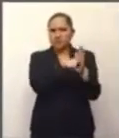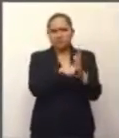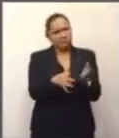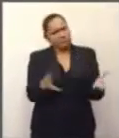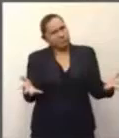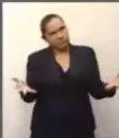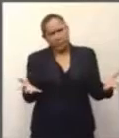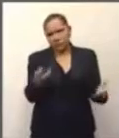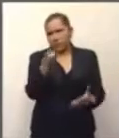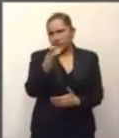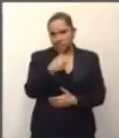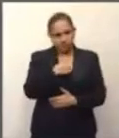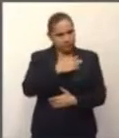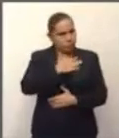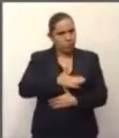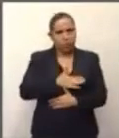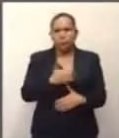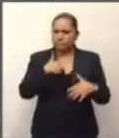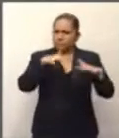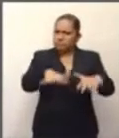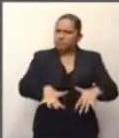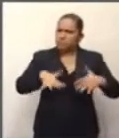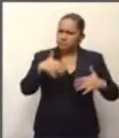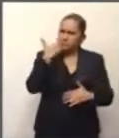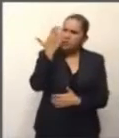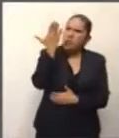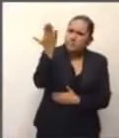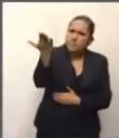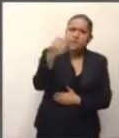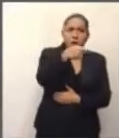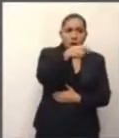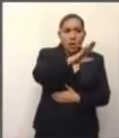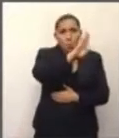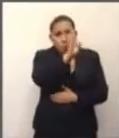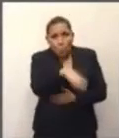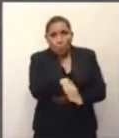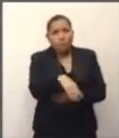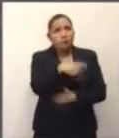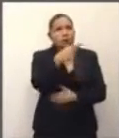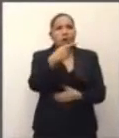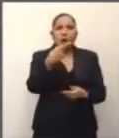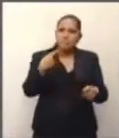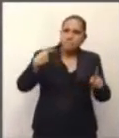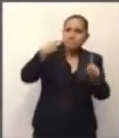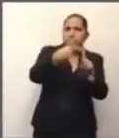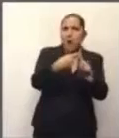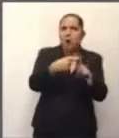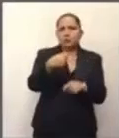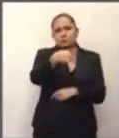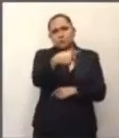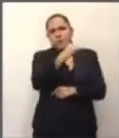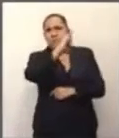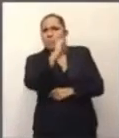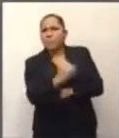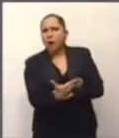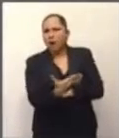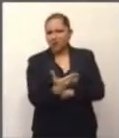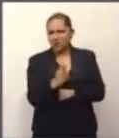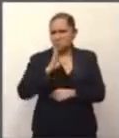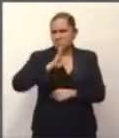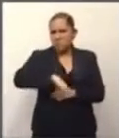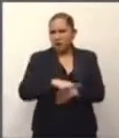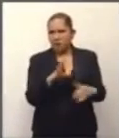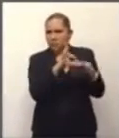que se criminalice la memoria, sin que ninguna autoridad investigadora o jurisdiccional haya